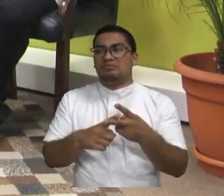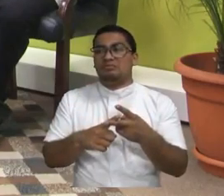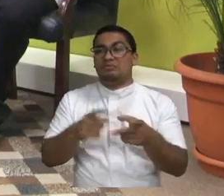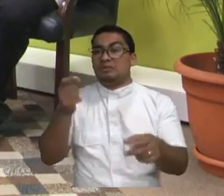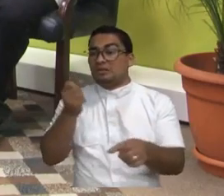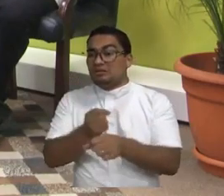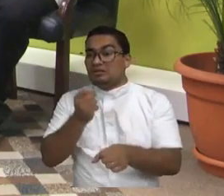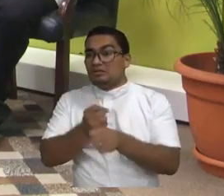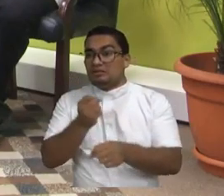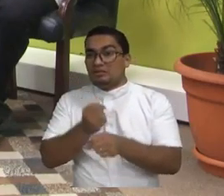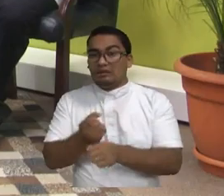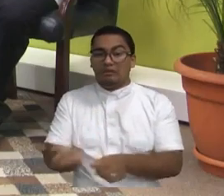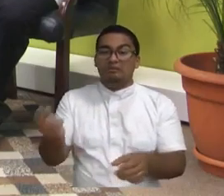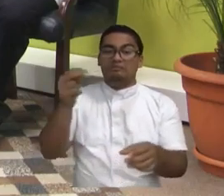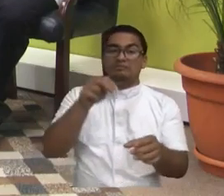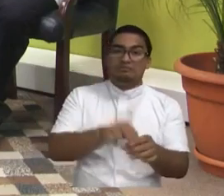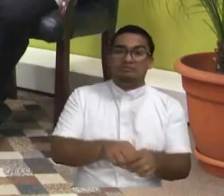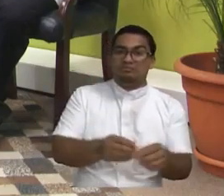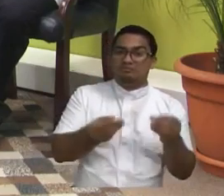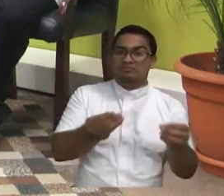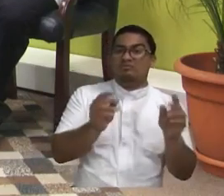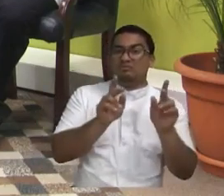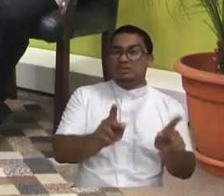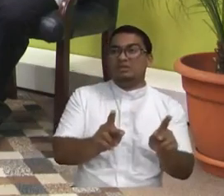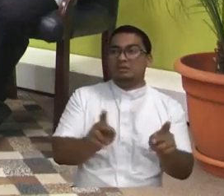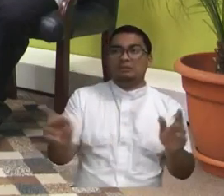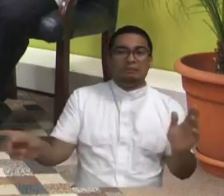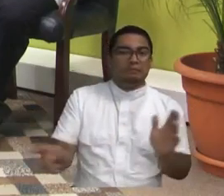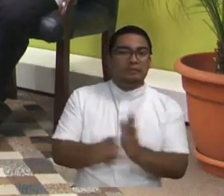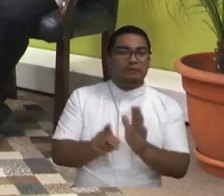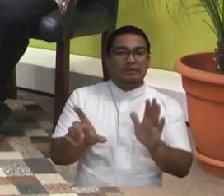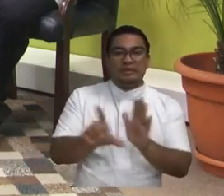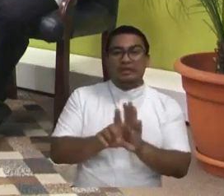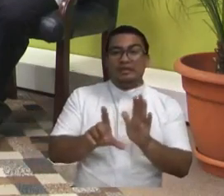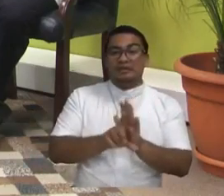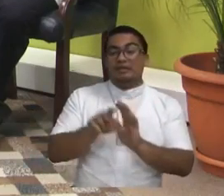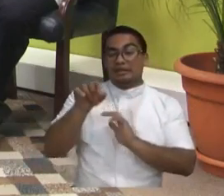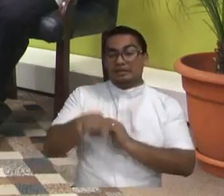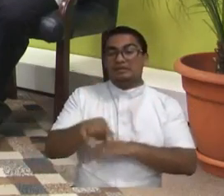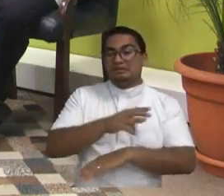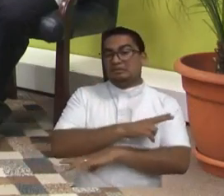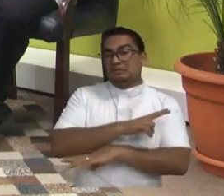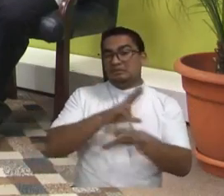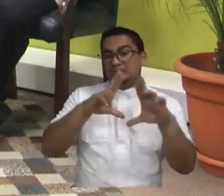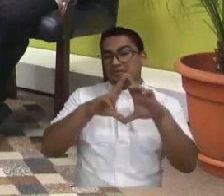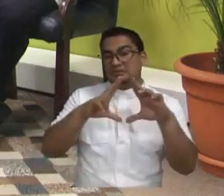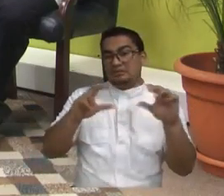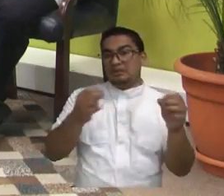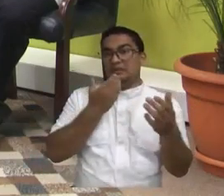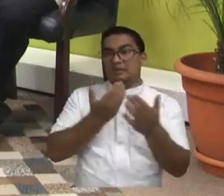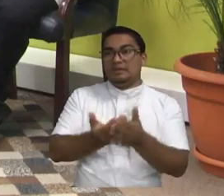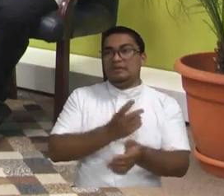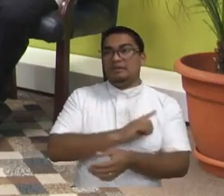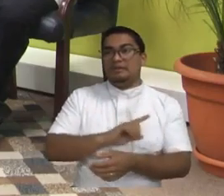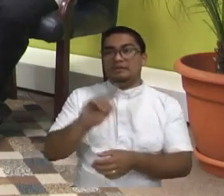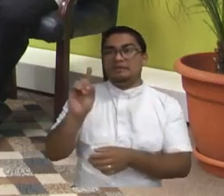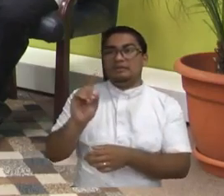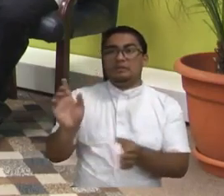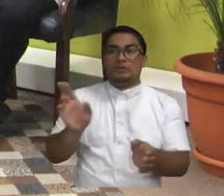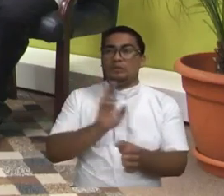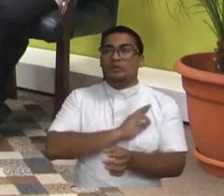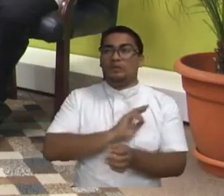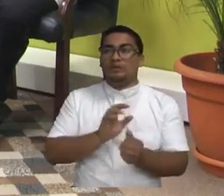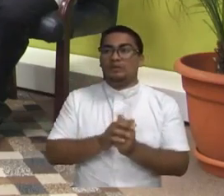trabajos en lugares donde hay mucha población y cosas así que, gracias a Dios, en este país no tenemos esas leyes